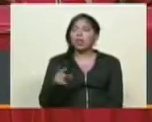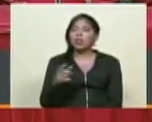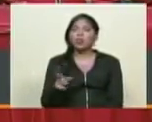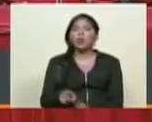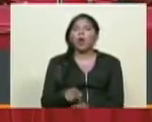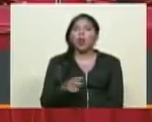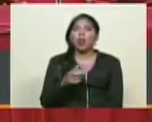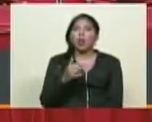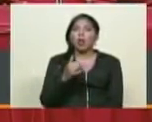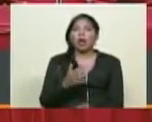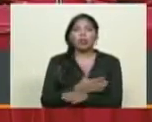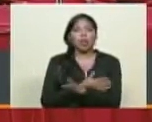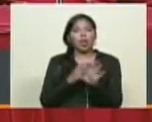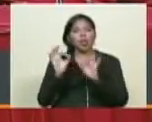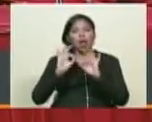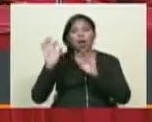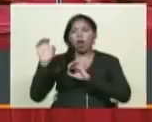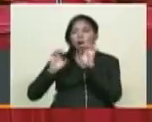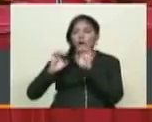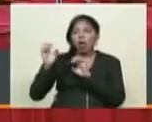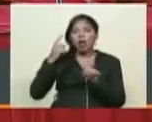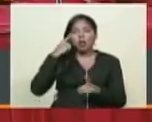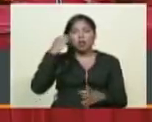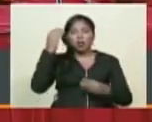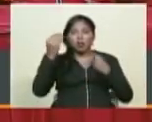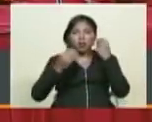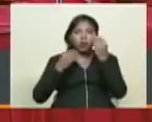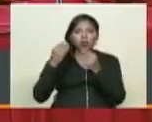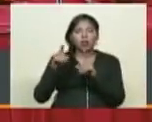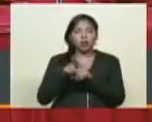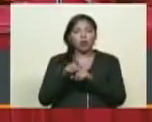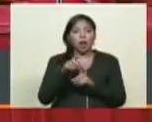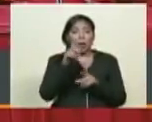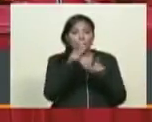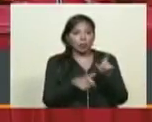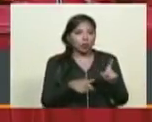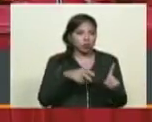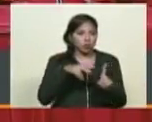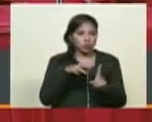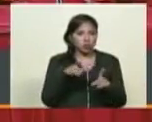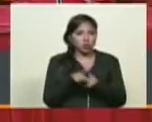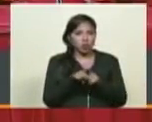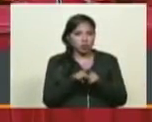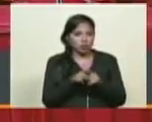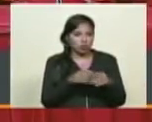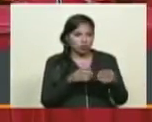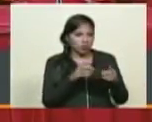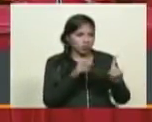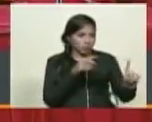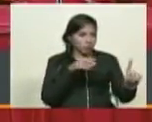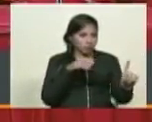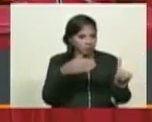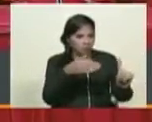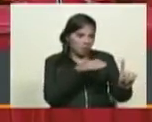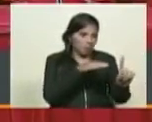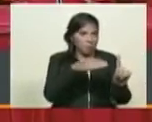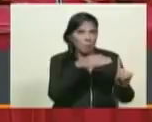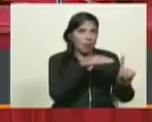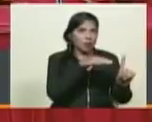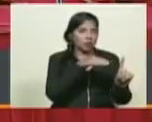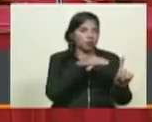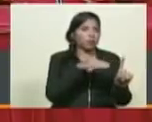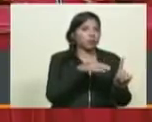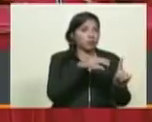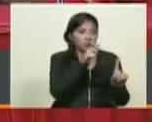sin evaluarlo. Cuando tú acorralas a alguien o intentas acorralarlo, no esperes de quien estás